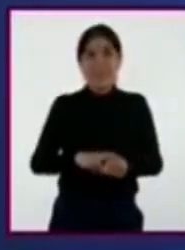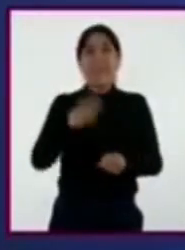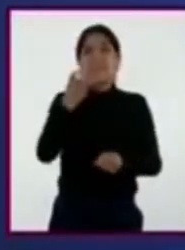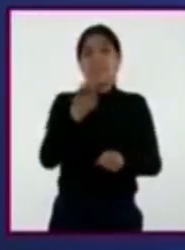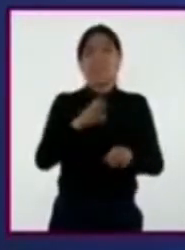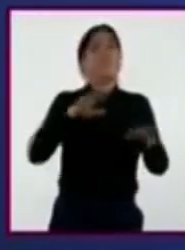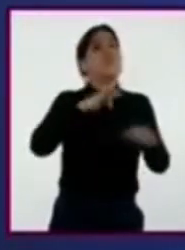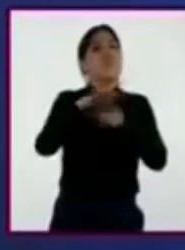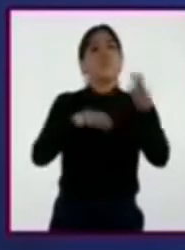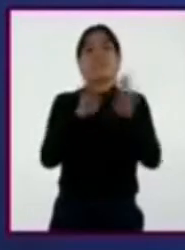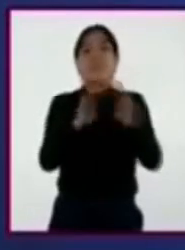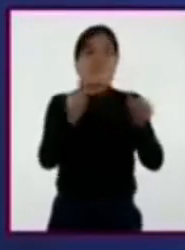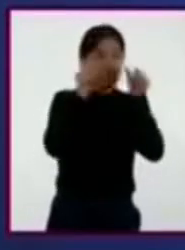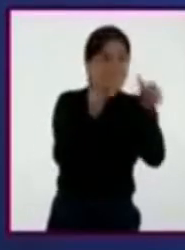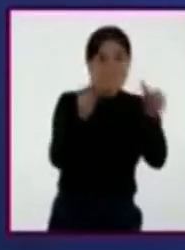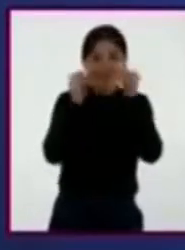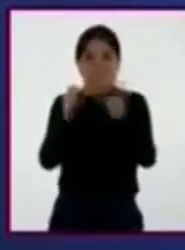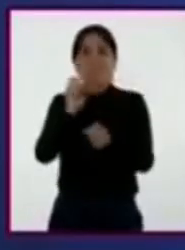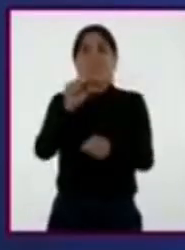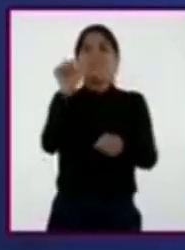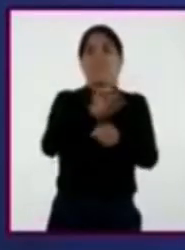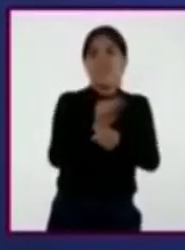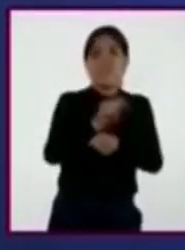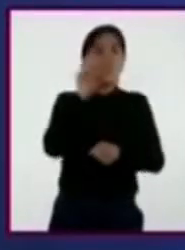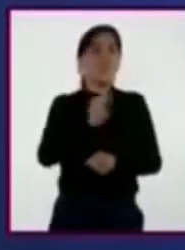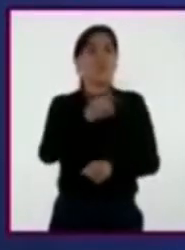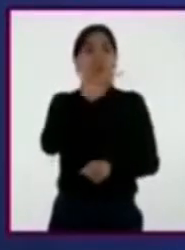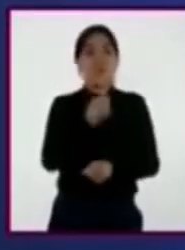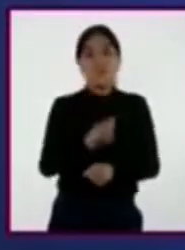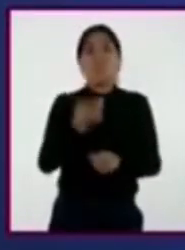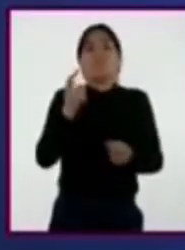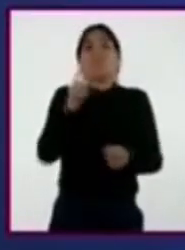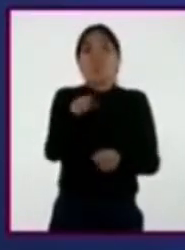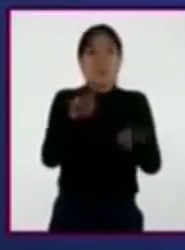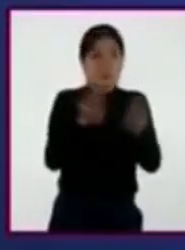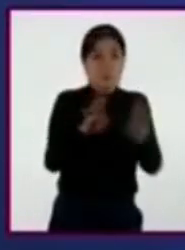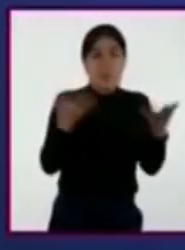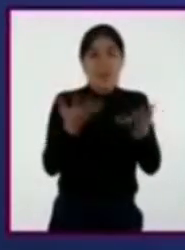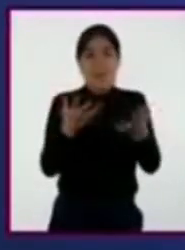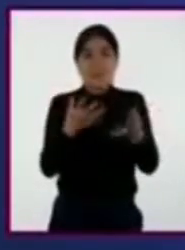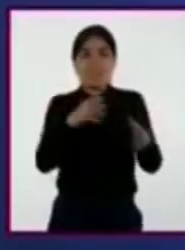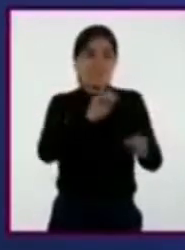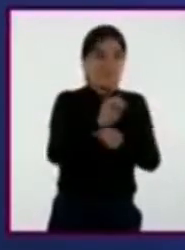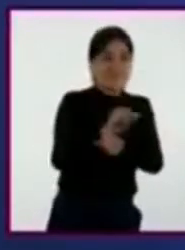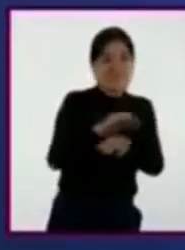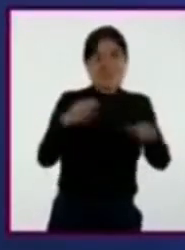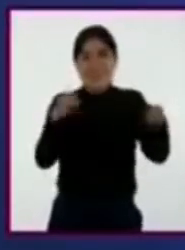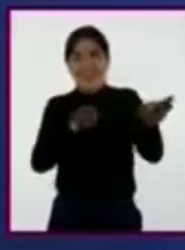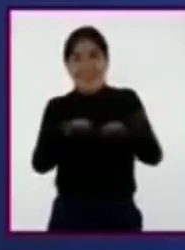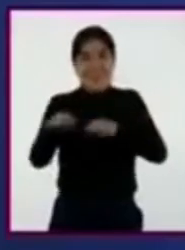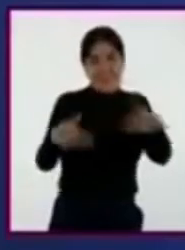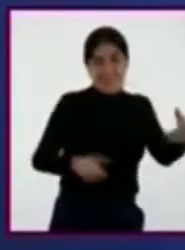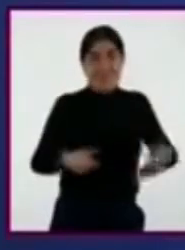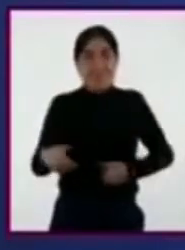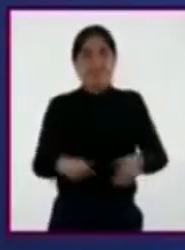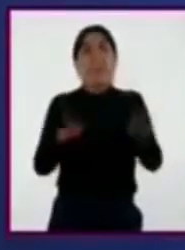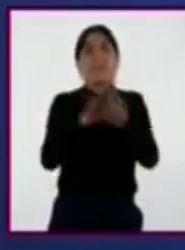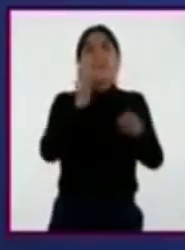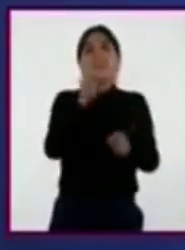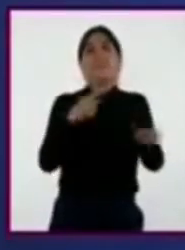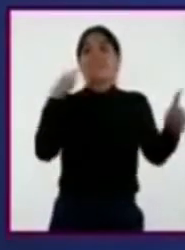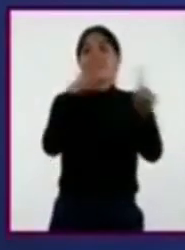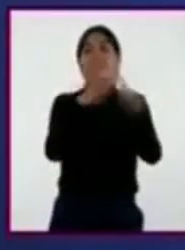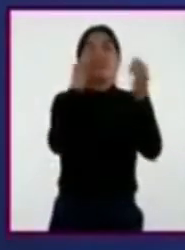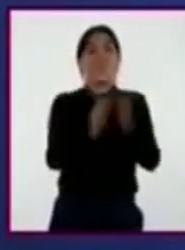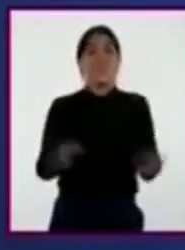tendrá que estar al servicio de los actores y actrices que, con su interpretación, se vuelve el eje central de toda la creación